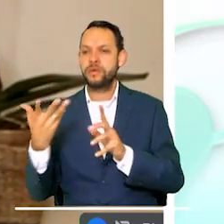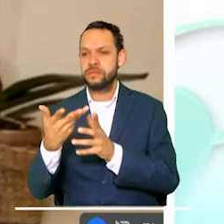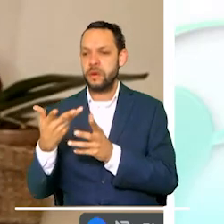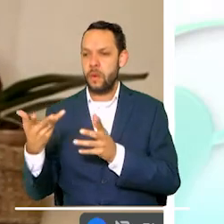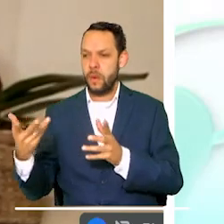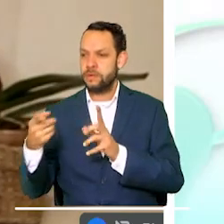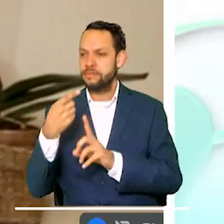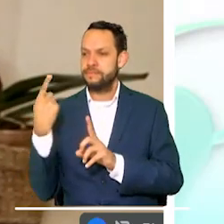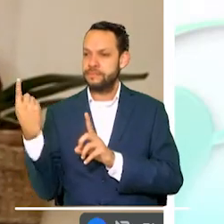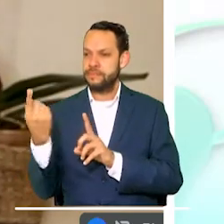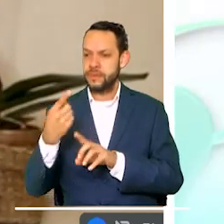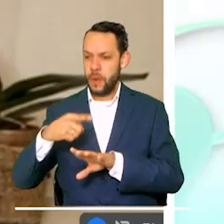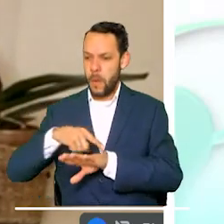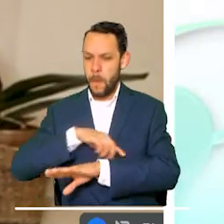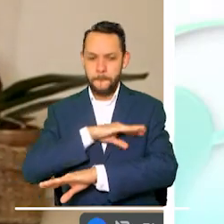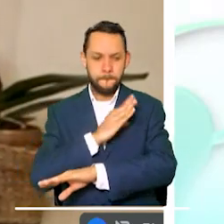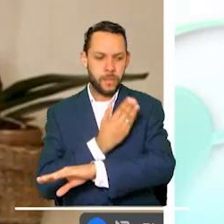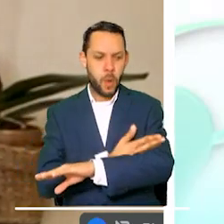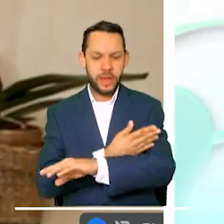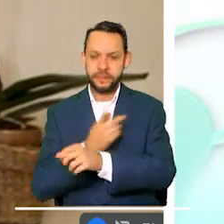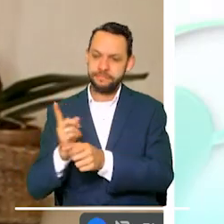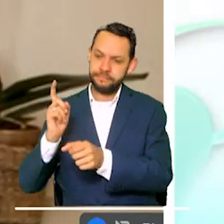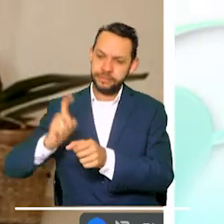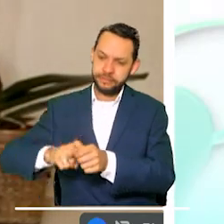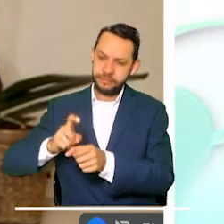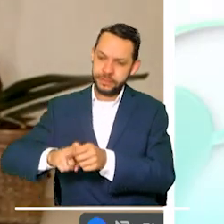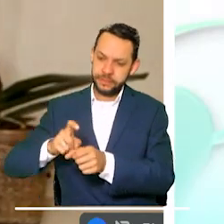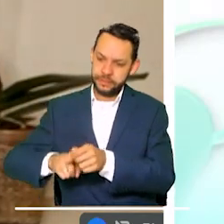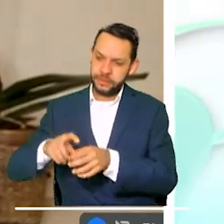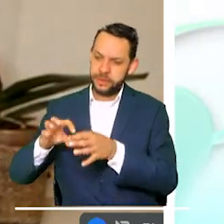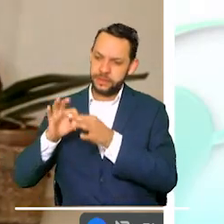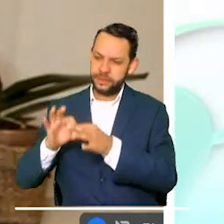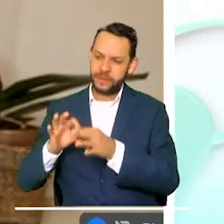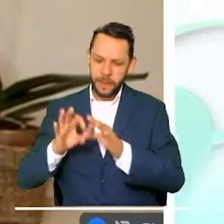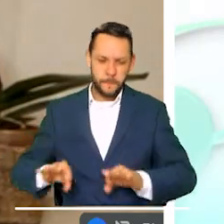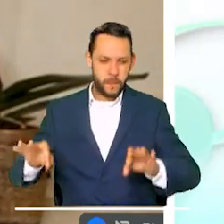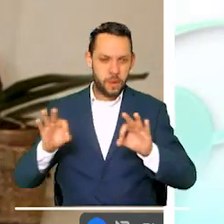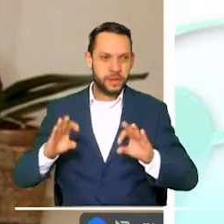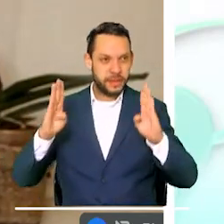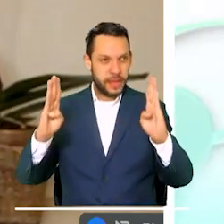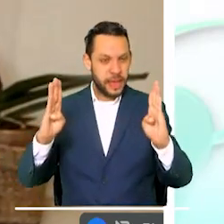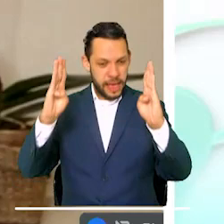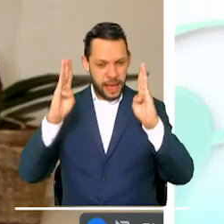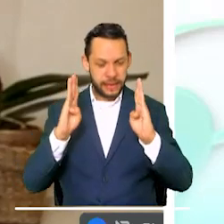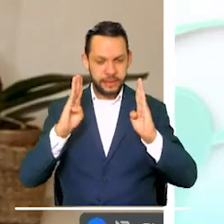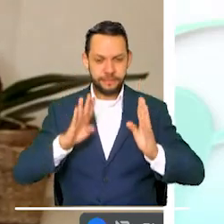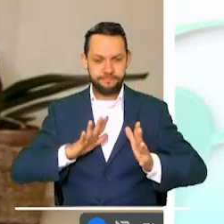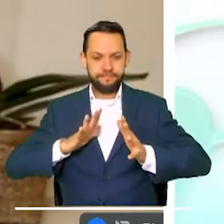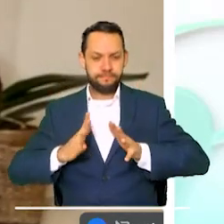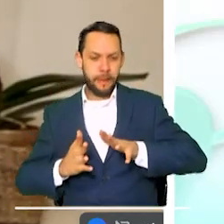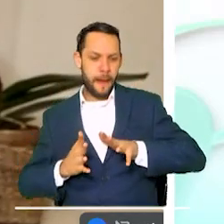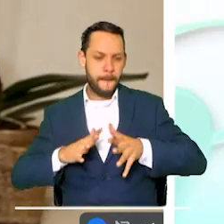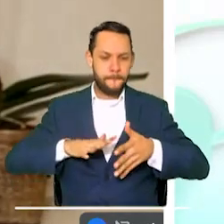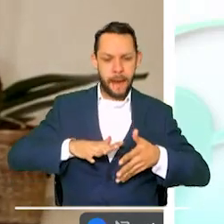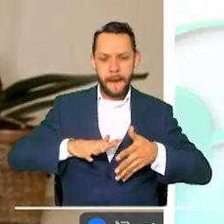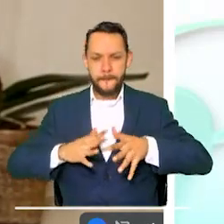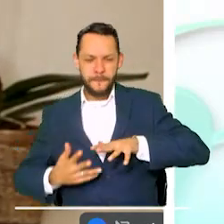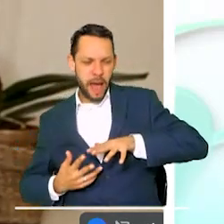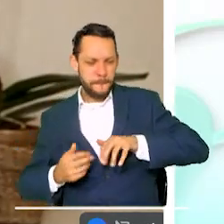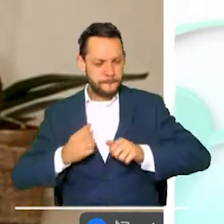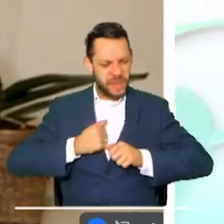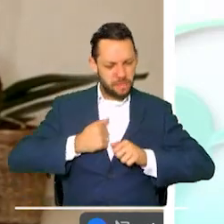estás plenamente presente, con toda tu atención puesta en ti, en lo que